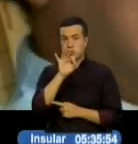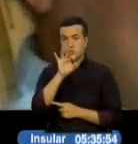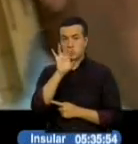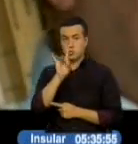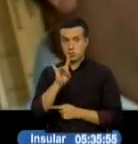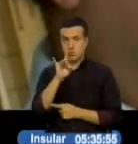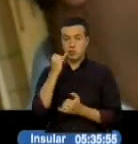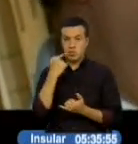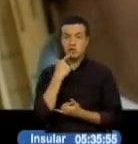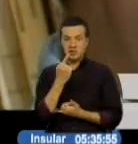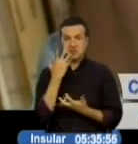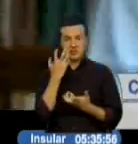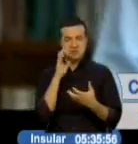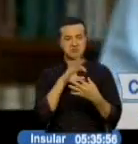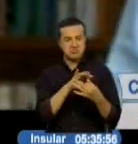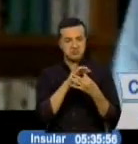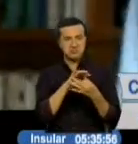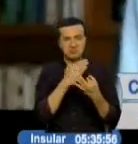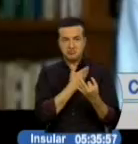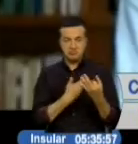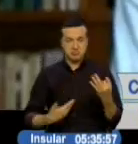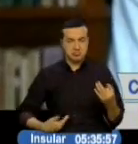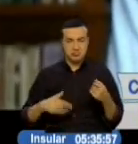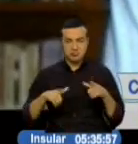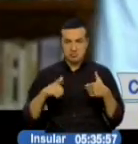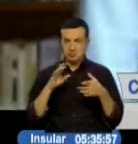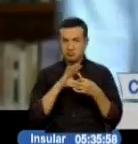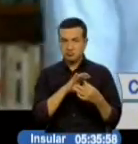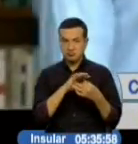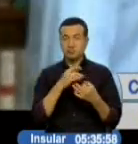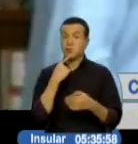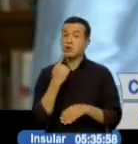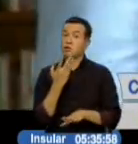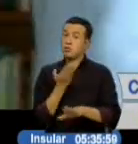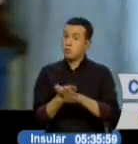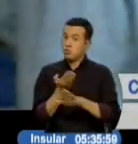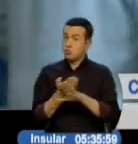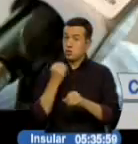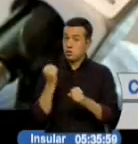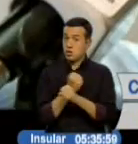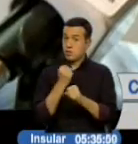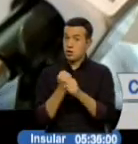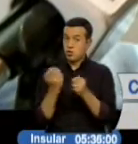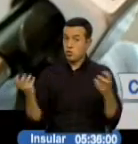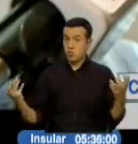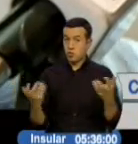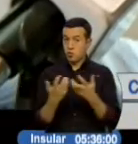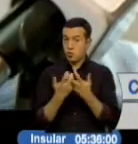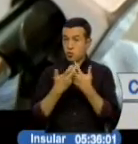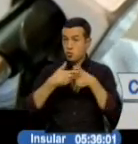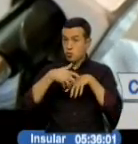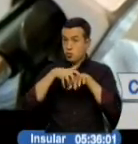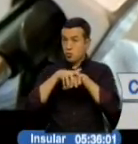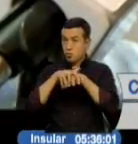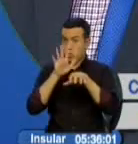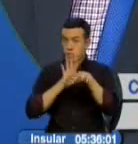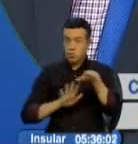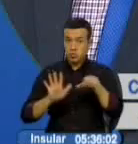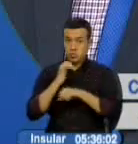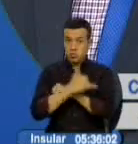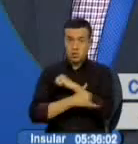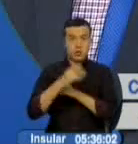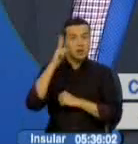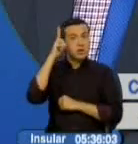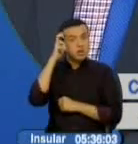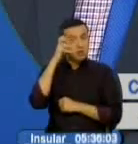estar dispuesto a colaborar con la propuesta del presidente Moreno. Incluso le tiene un planteamiento para que el trabajo sea integrado y de total beneficio para el país. Yo creo que